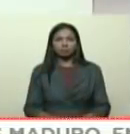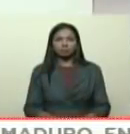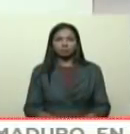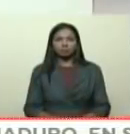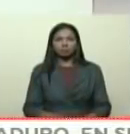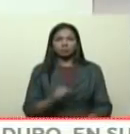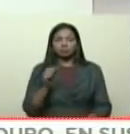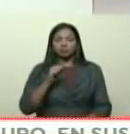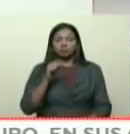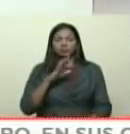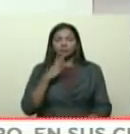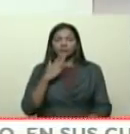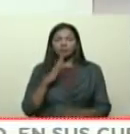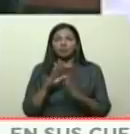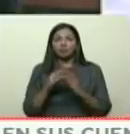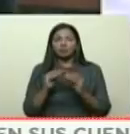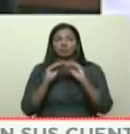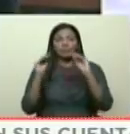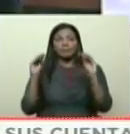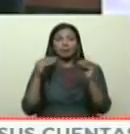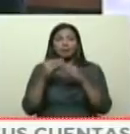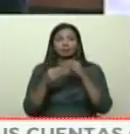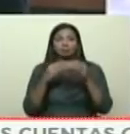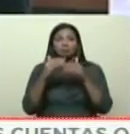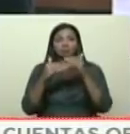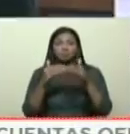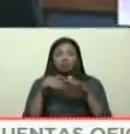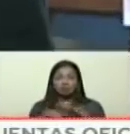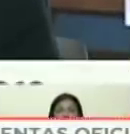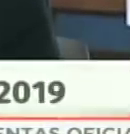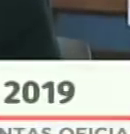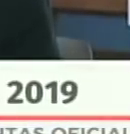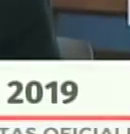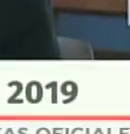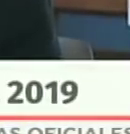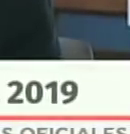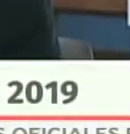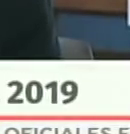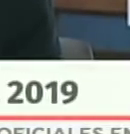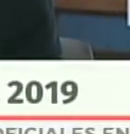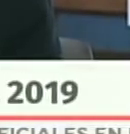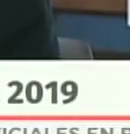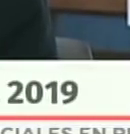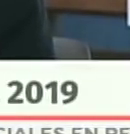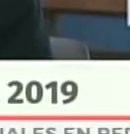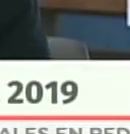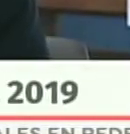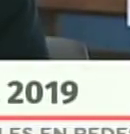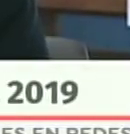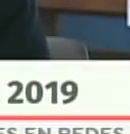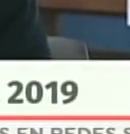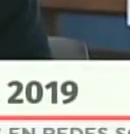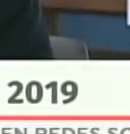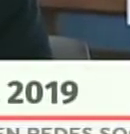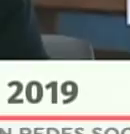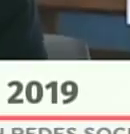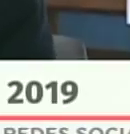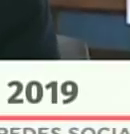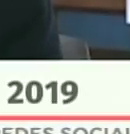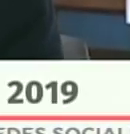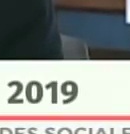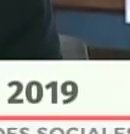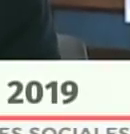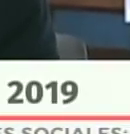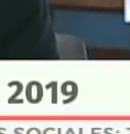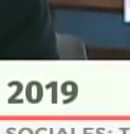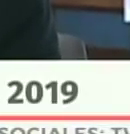señor presidente, esta es una conquista que ha pasado un poco por debajo de la mesa, pero tenemos que reivindicar el hecho de que su gobierno, en medio de las más